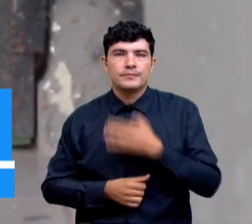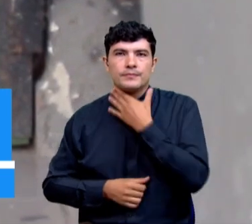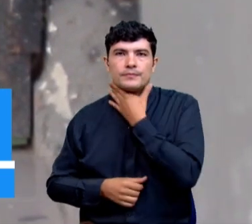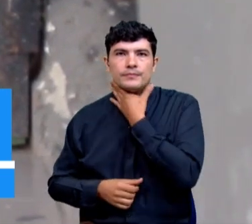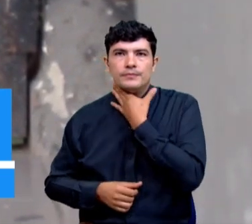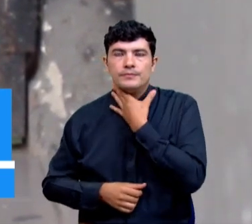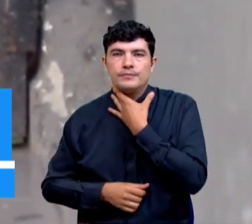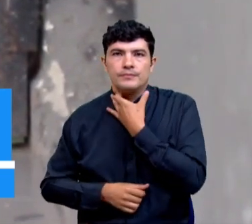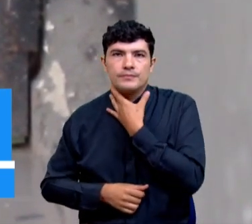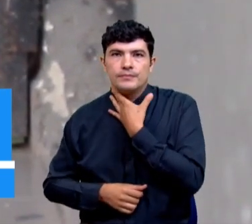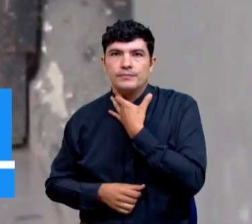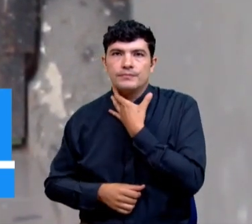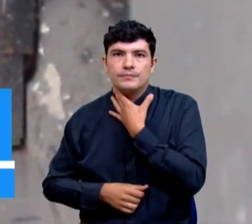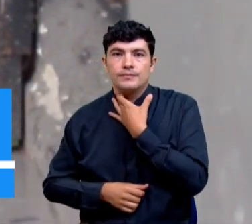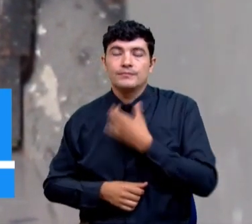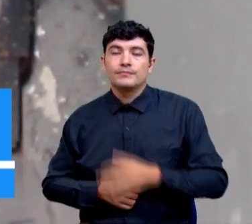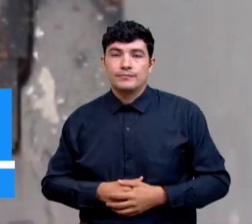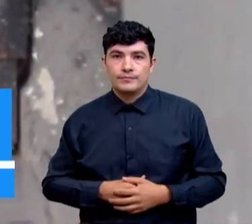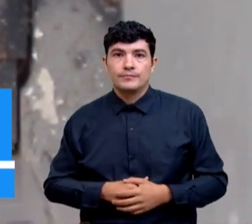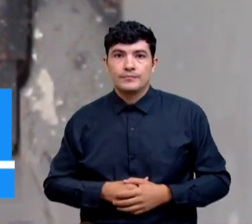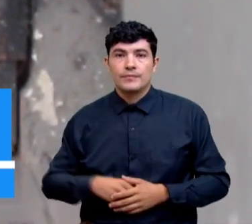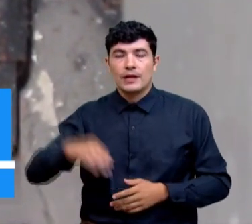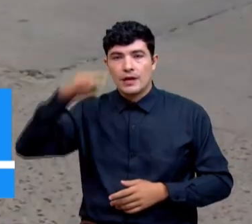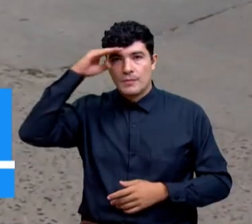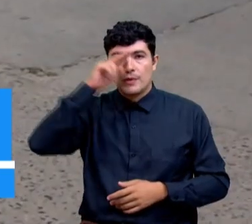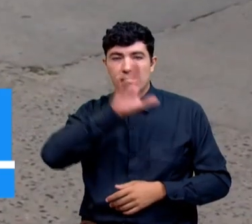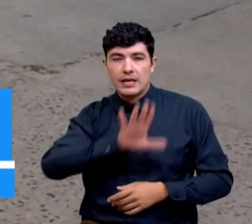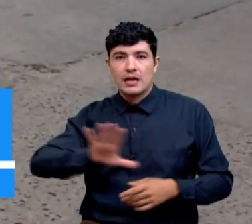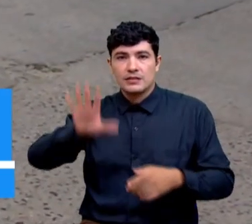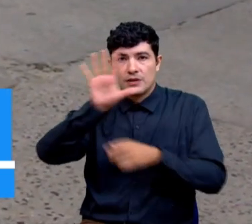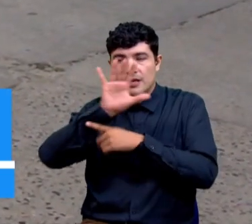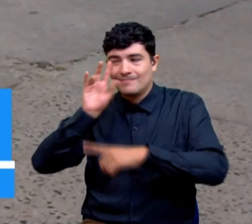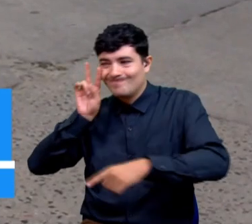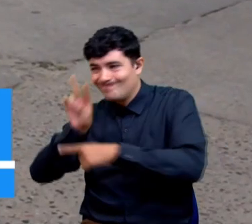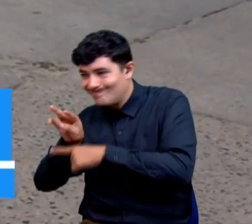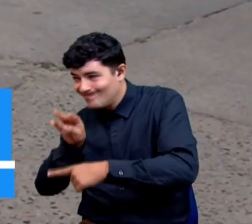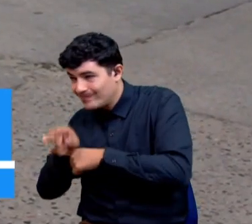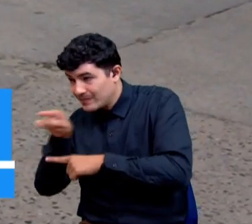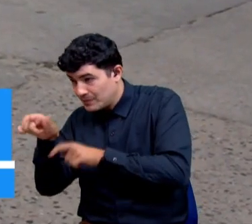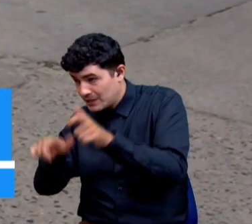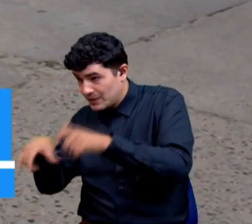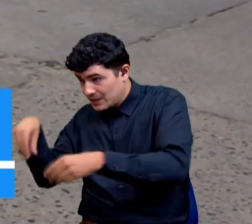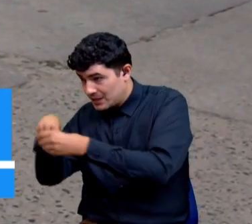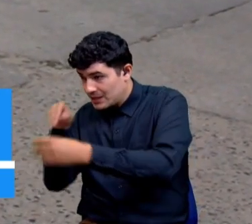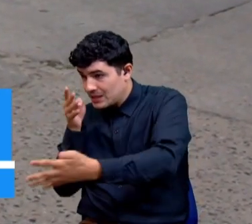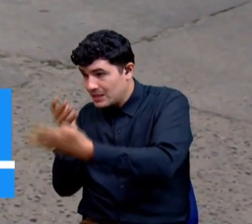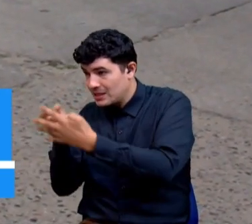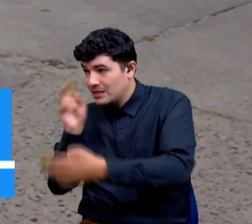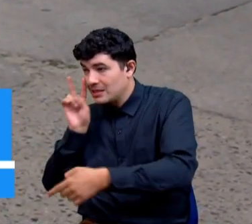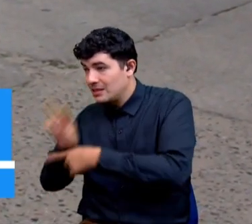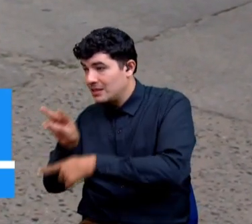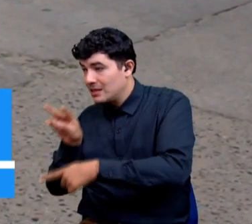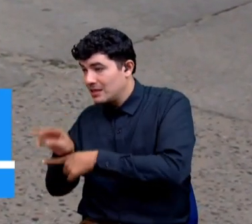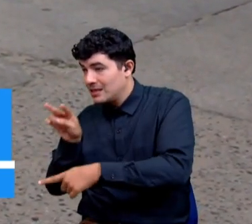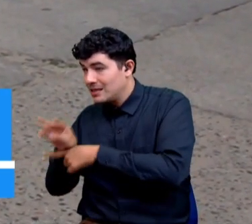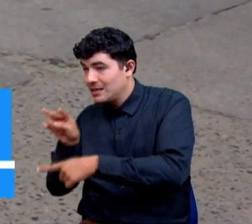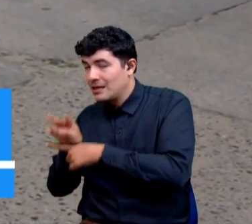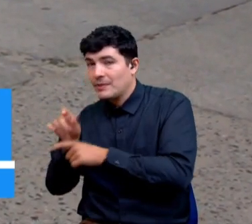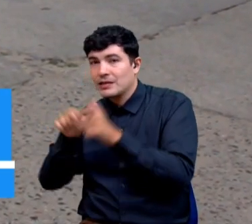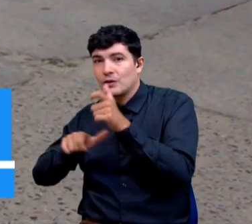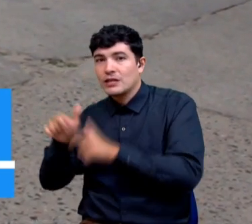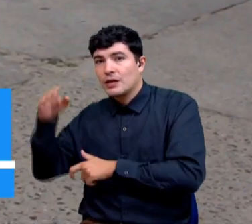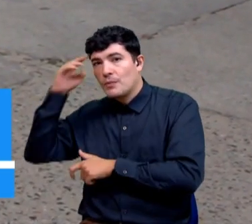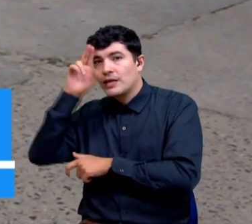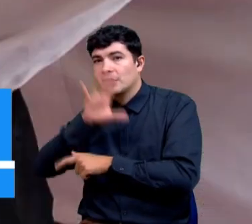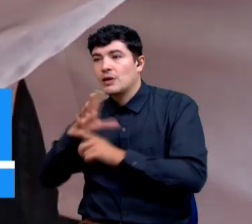comunidades, tarea que debido a la vigilancia de los condenados en la estación de policía había disminuido la disponibilidad de los